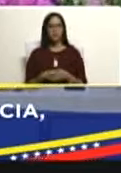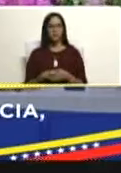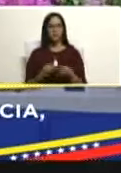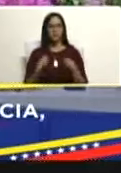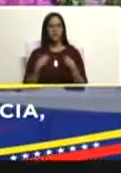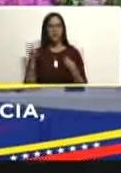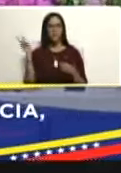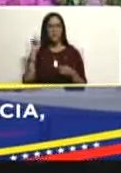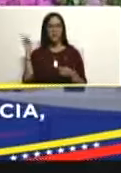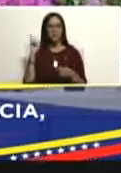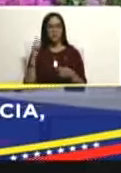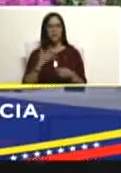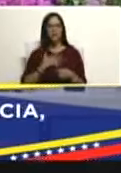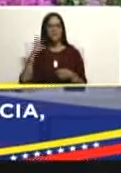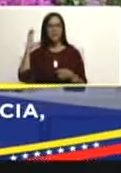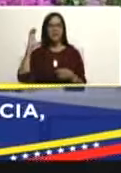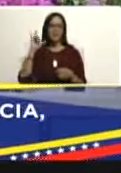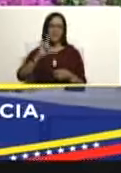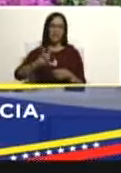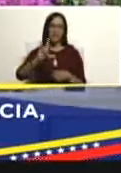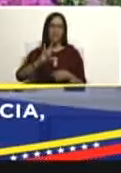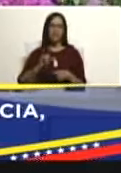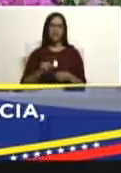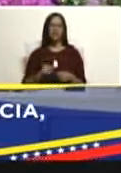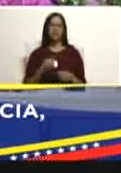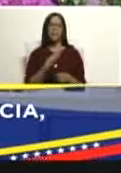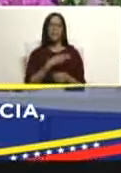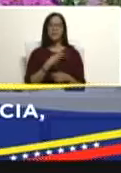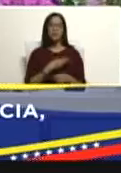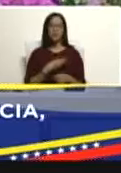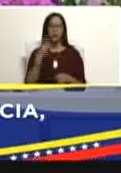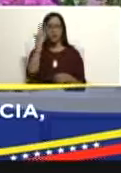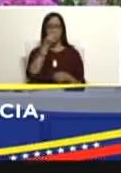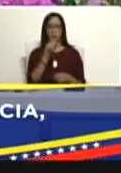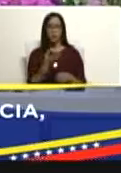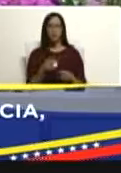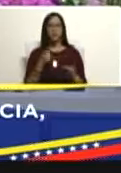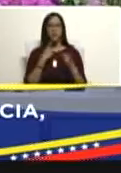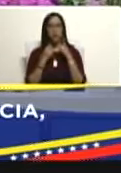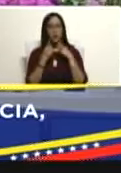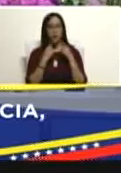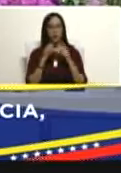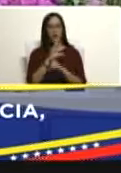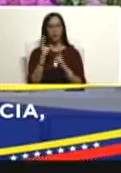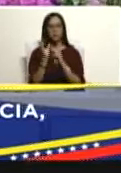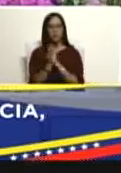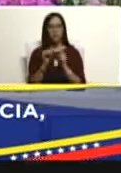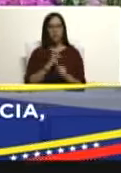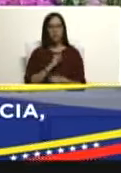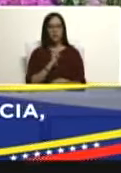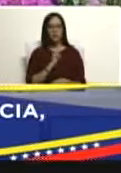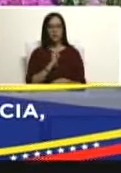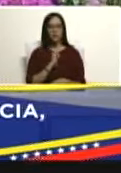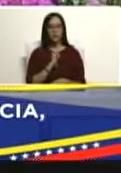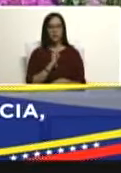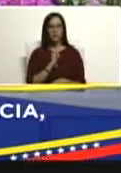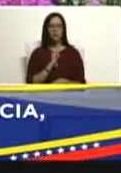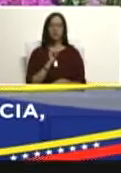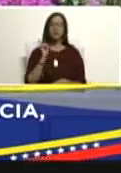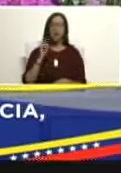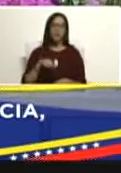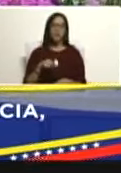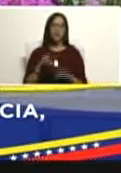Viva Venezuela, mi patria querida, la misión hermosa del color, de la cultura, de la identidad, también que ha